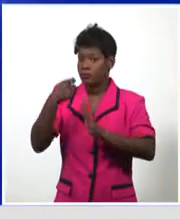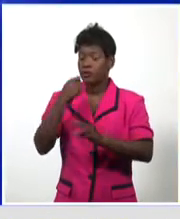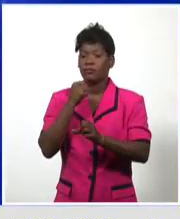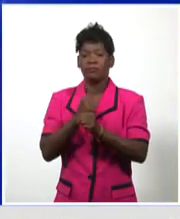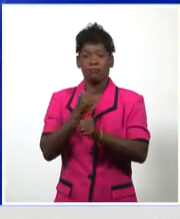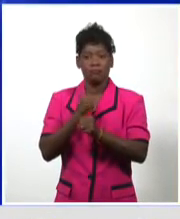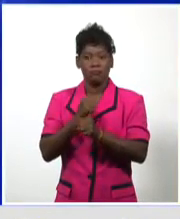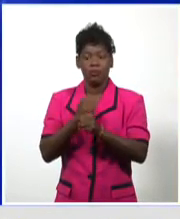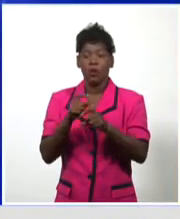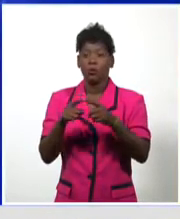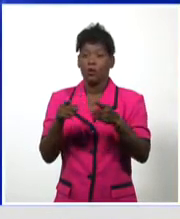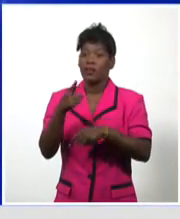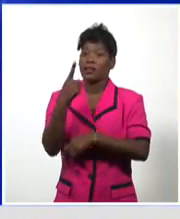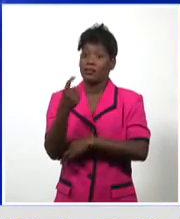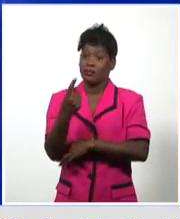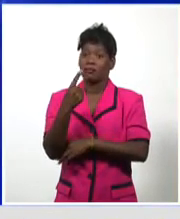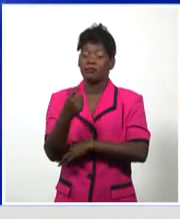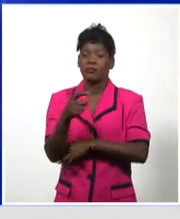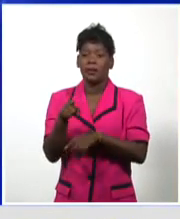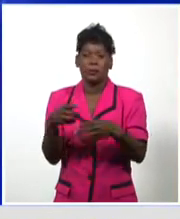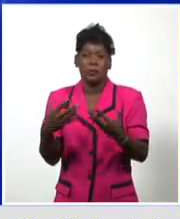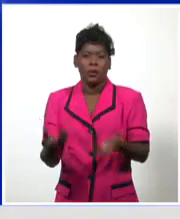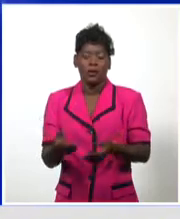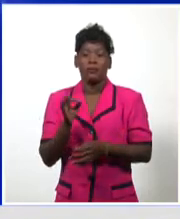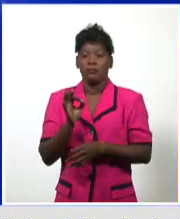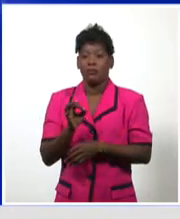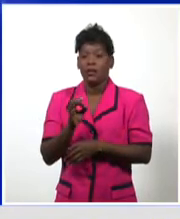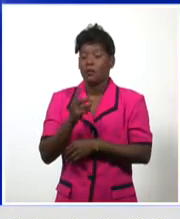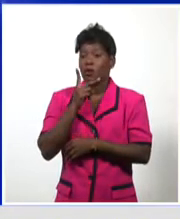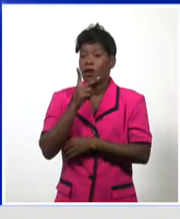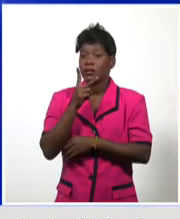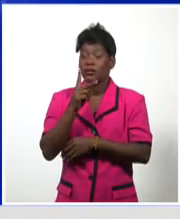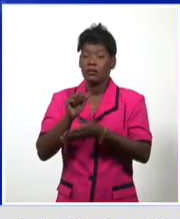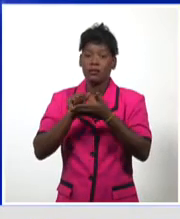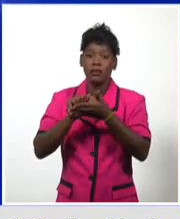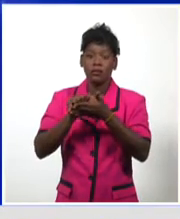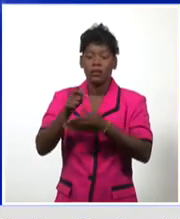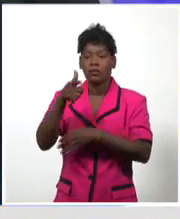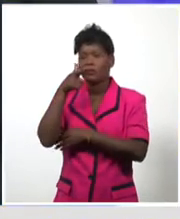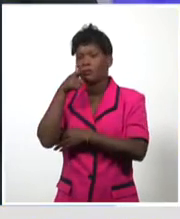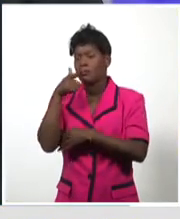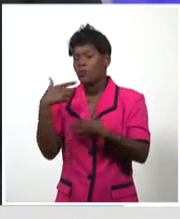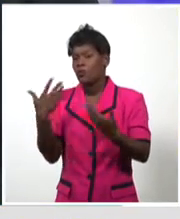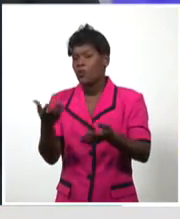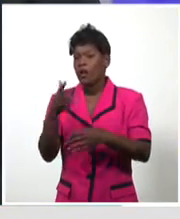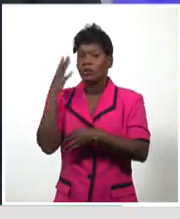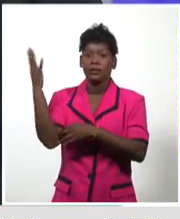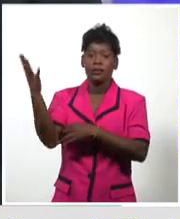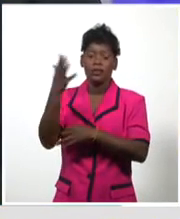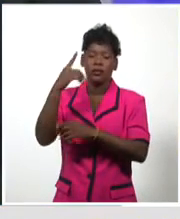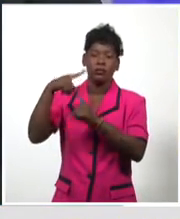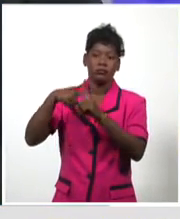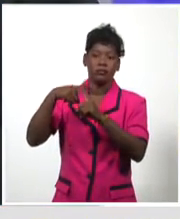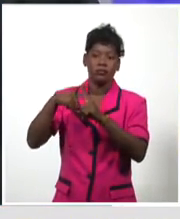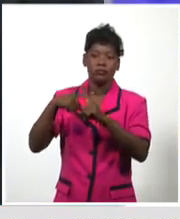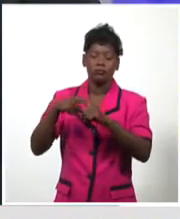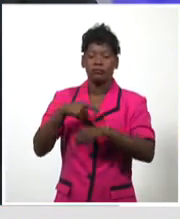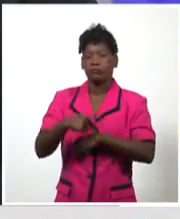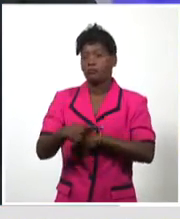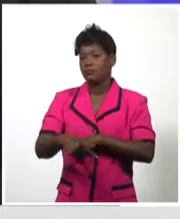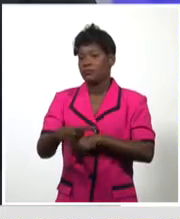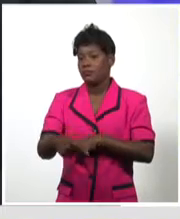Porque es indispensable, porque hay que mantener, el primer servicio que hay que mantener es la vigilancia del tiempo y el clima en todos los momentos. Es